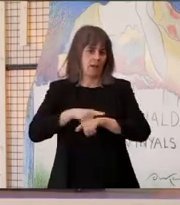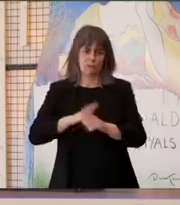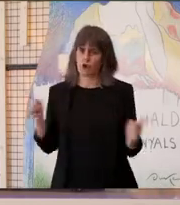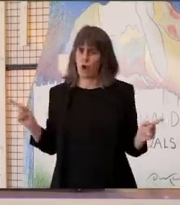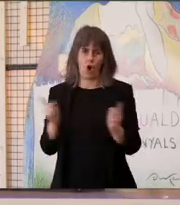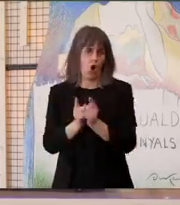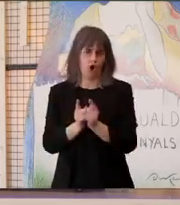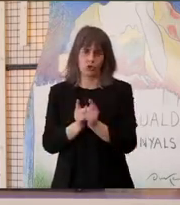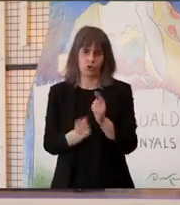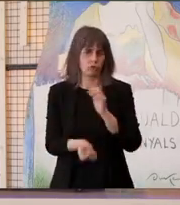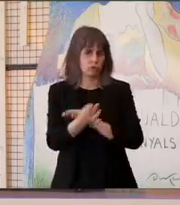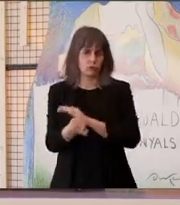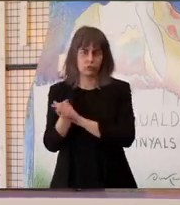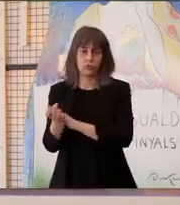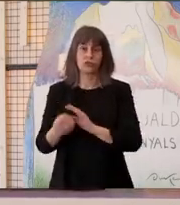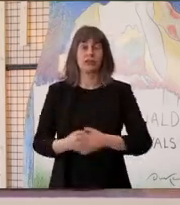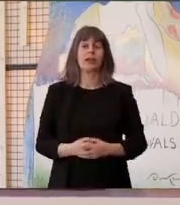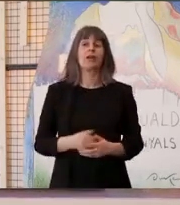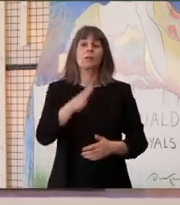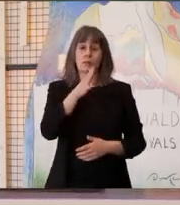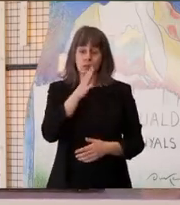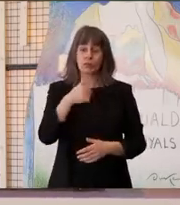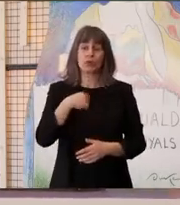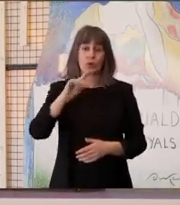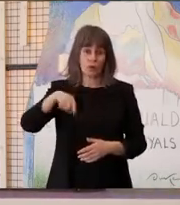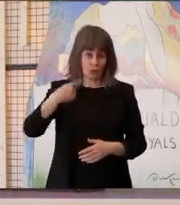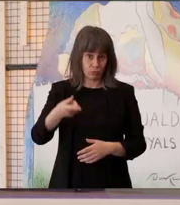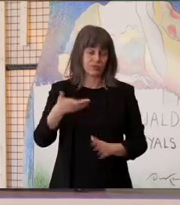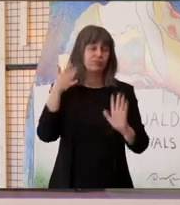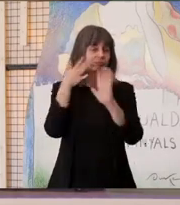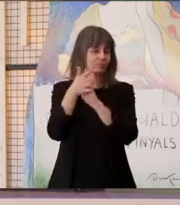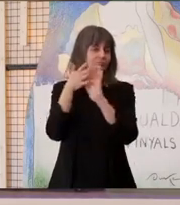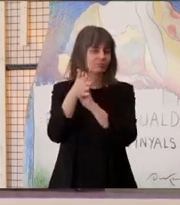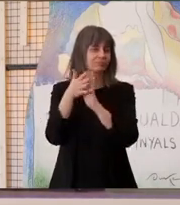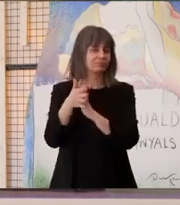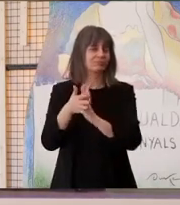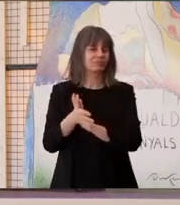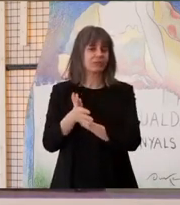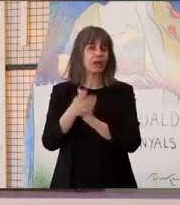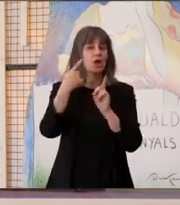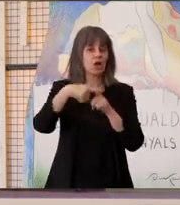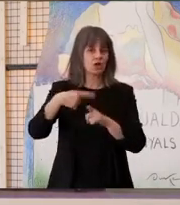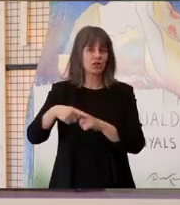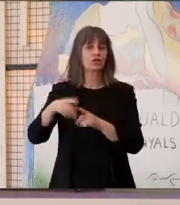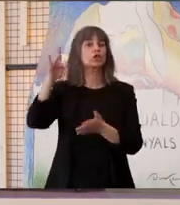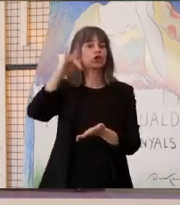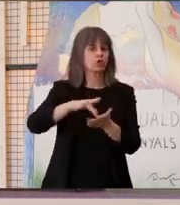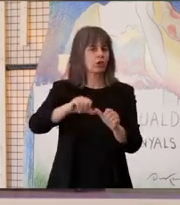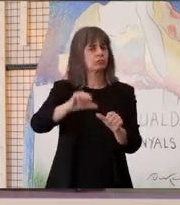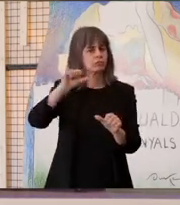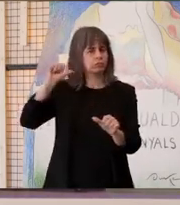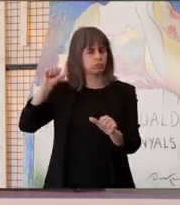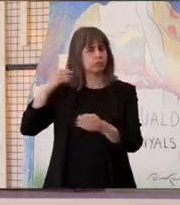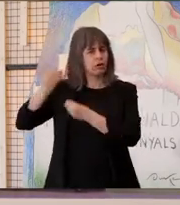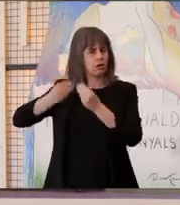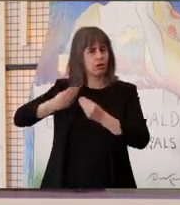y por eso no luego Yo iré pasando y contando algunas cosas que hemos hecho muchas cosas